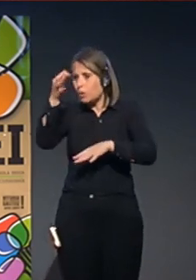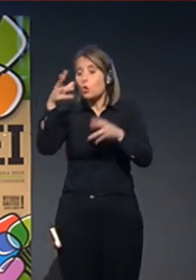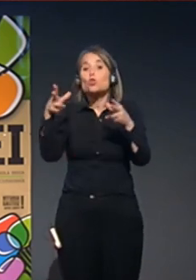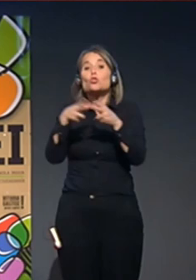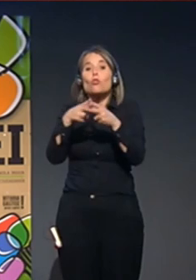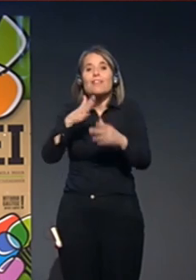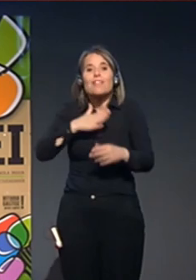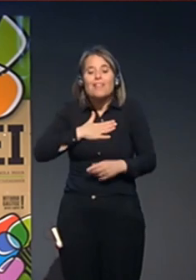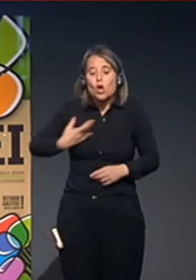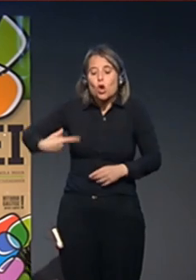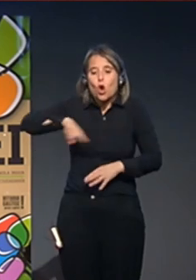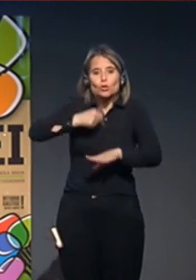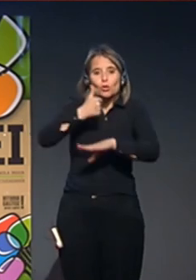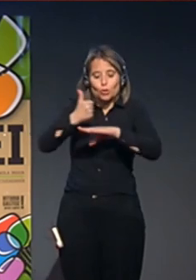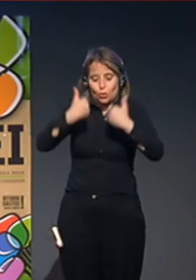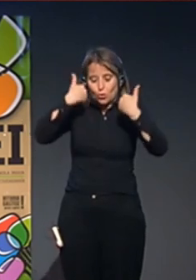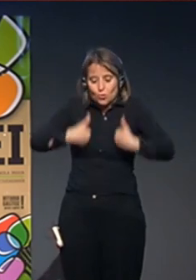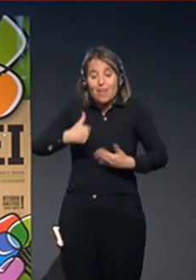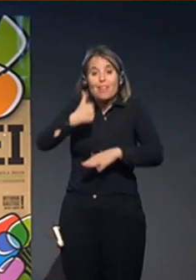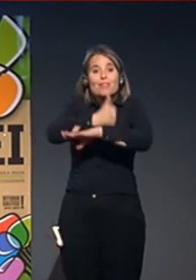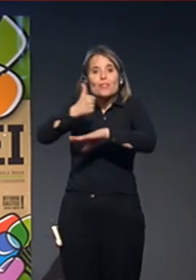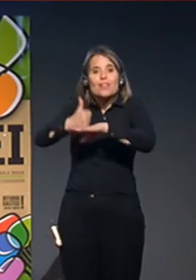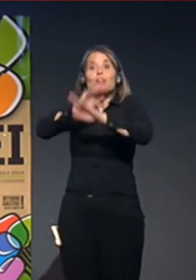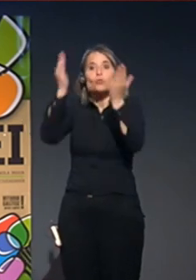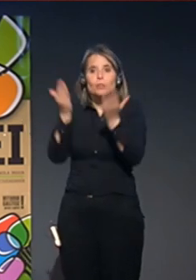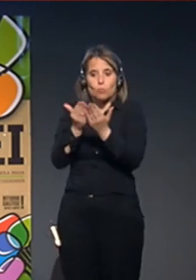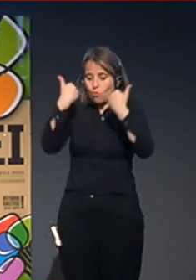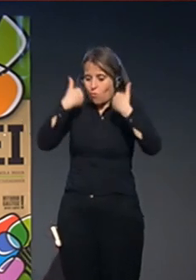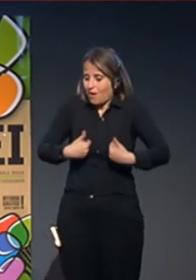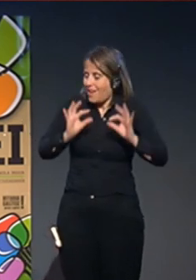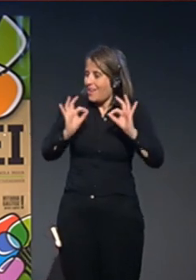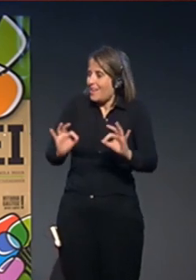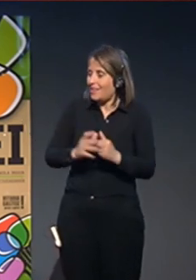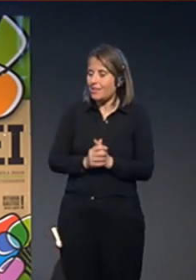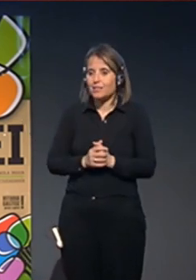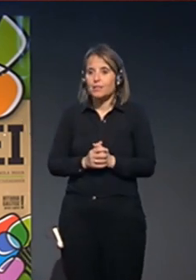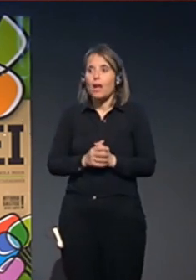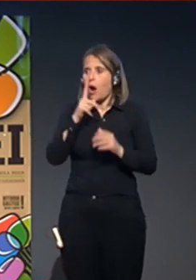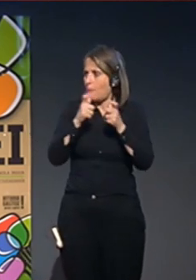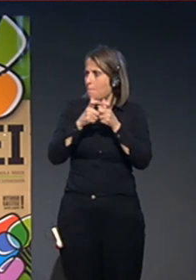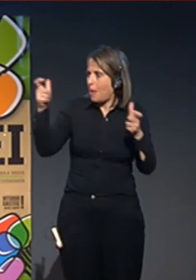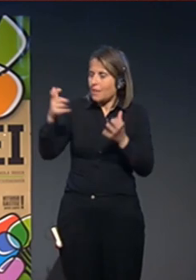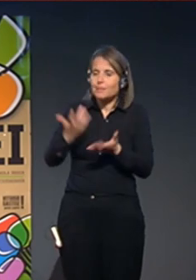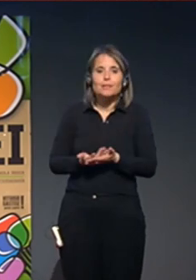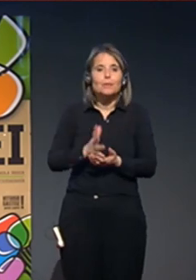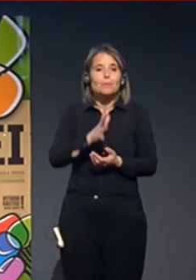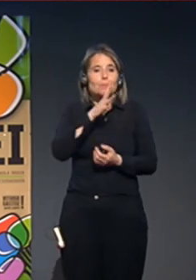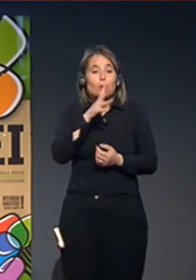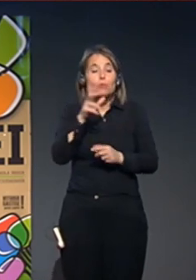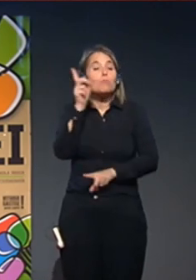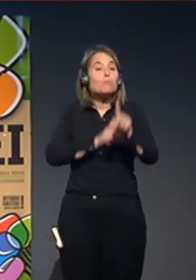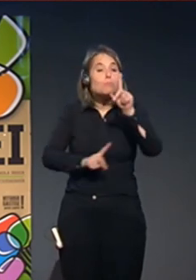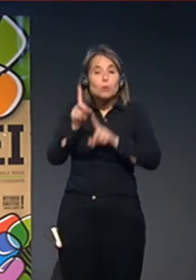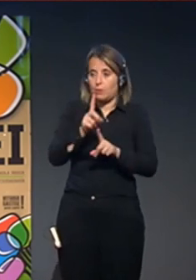nosotros los ciudadanos ciudadanos del mundo porque eso es lo que somos no solamente cada vez más porque la mayor parte de los